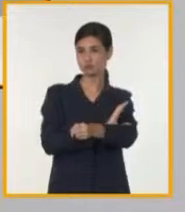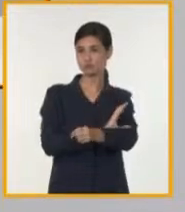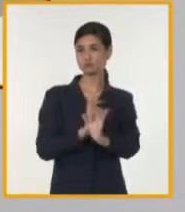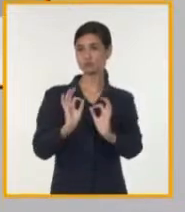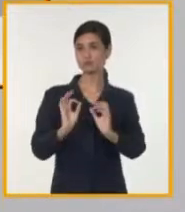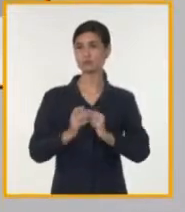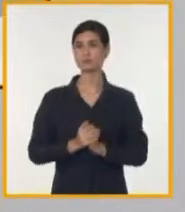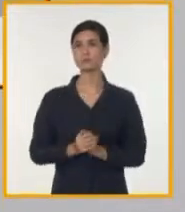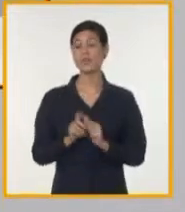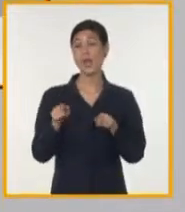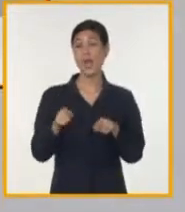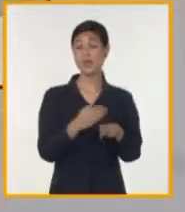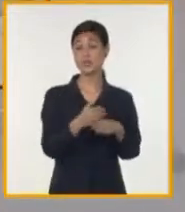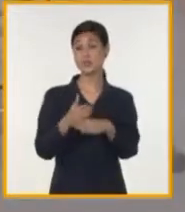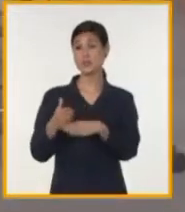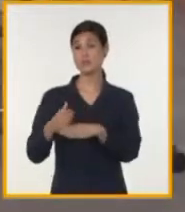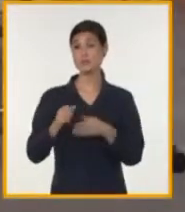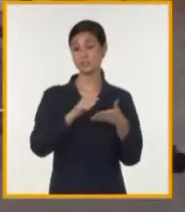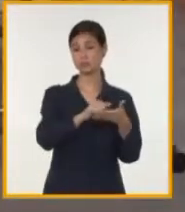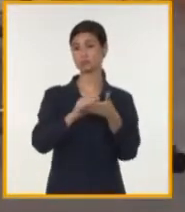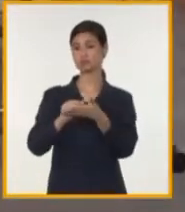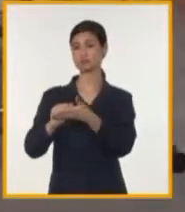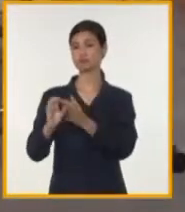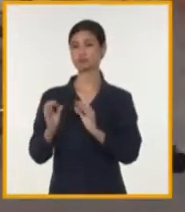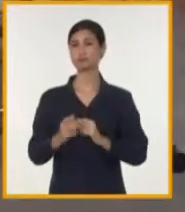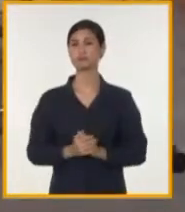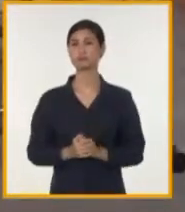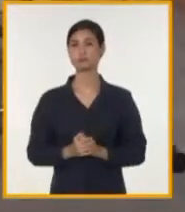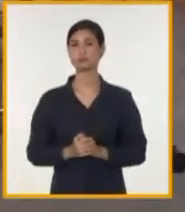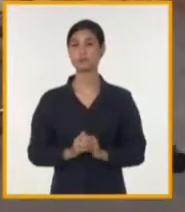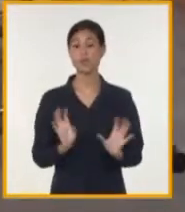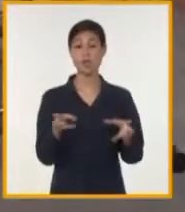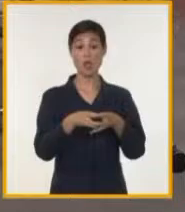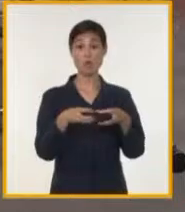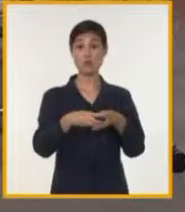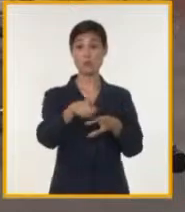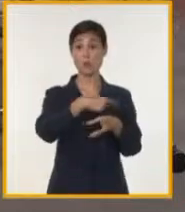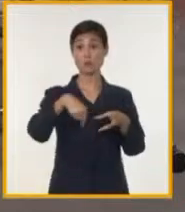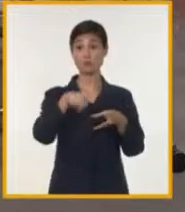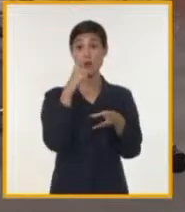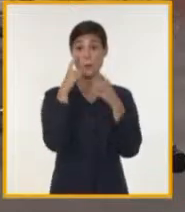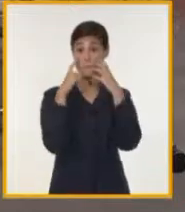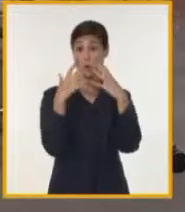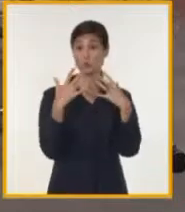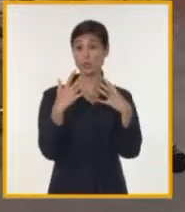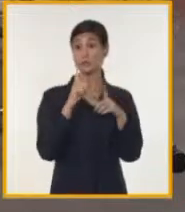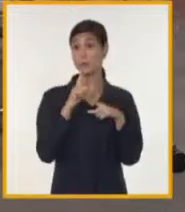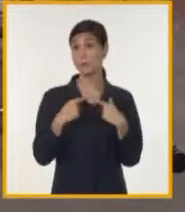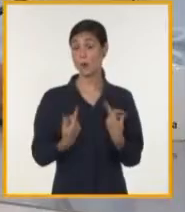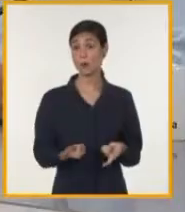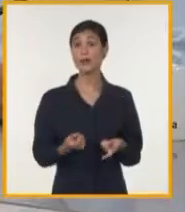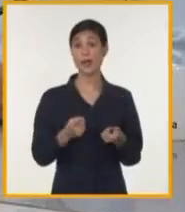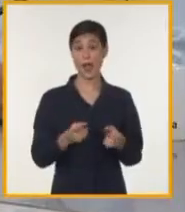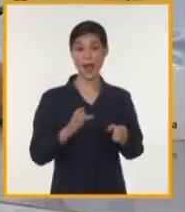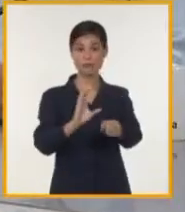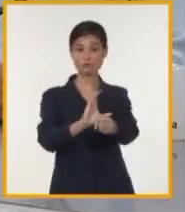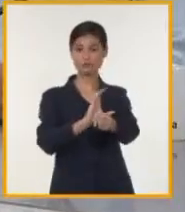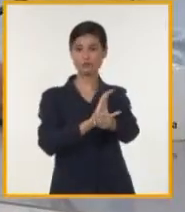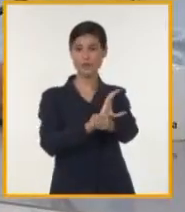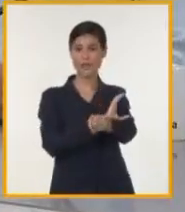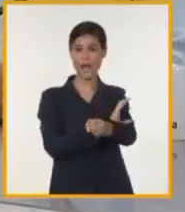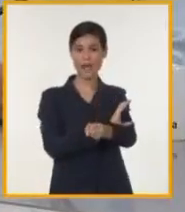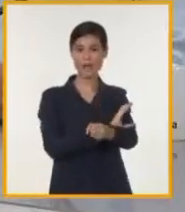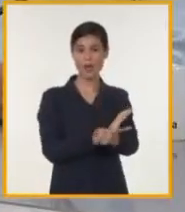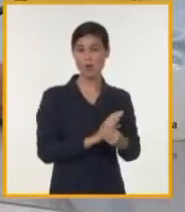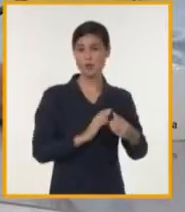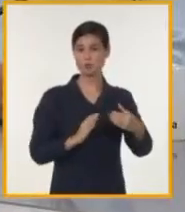las distribuciones. Eso, por eso tiene un núcleo entonces fundamental de la cadena de transporte, economía interna, ¿no? Cómo no, cómo no. Estas 2 empresas, ahora vamos a hablar